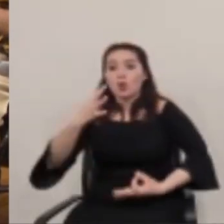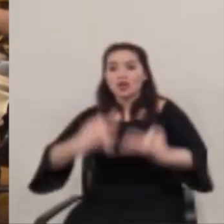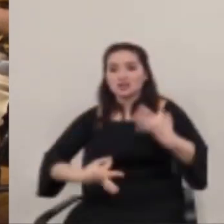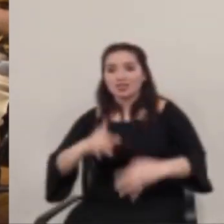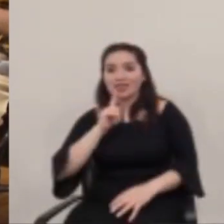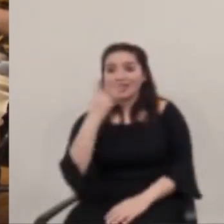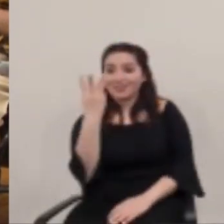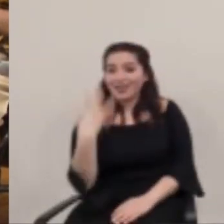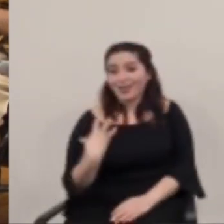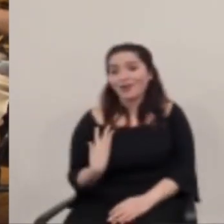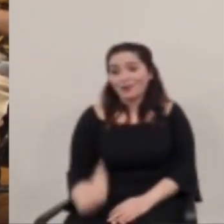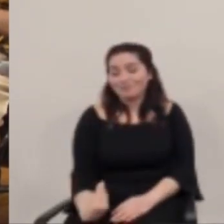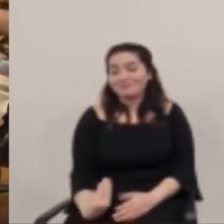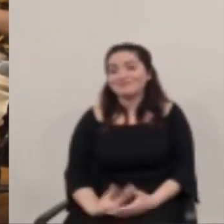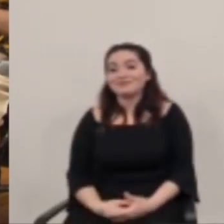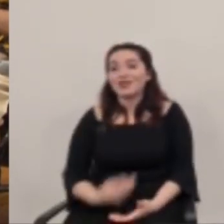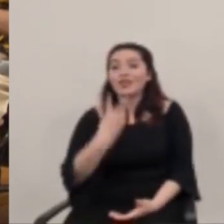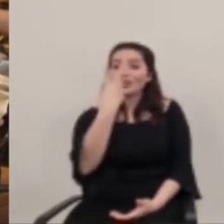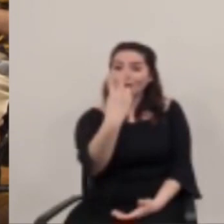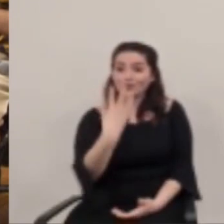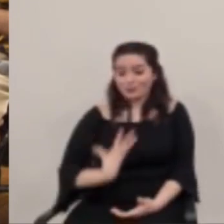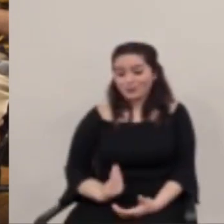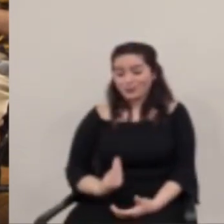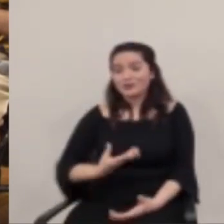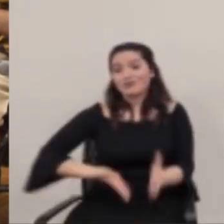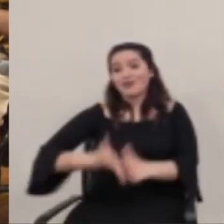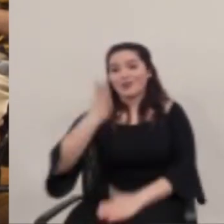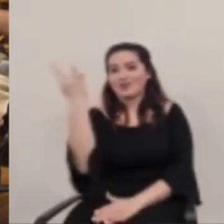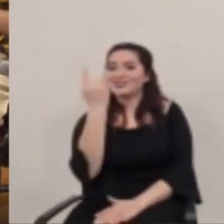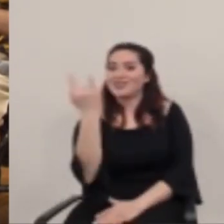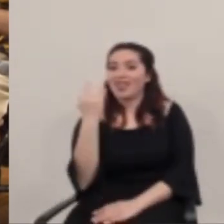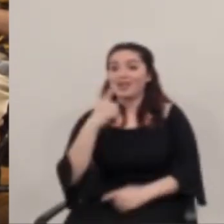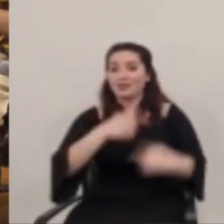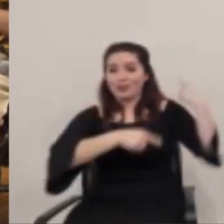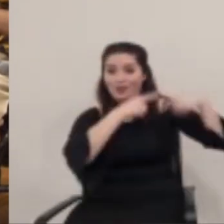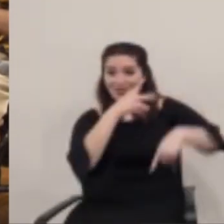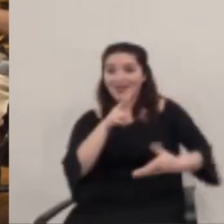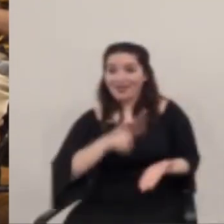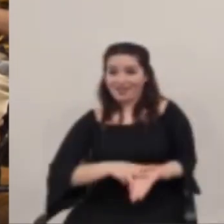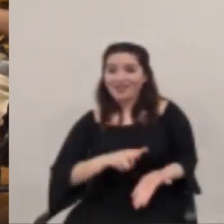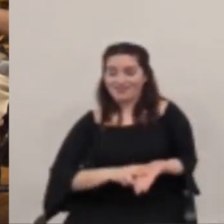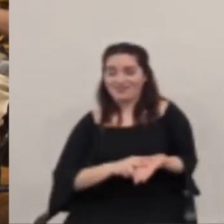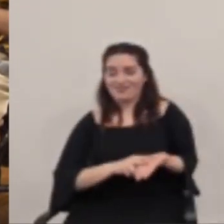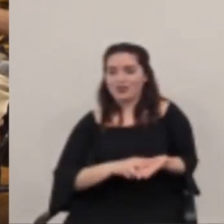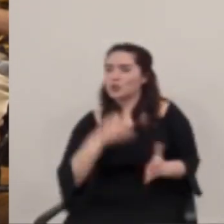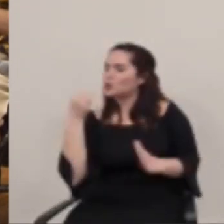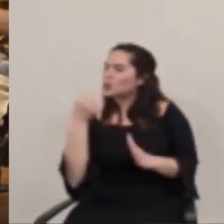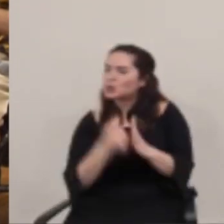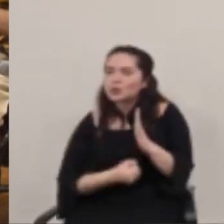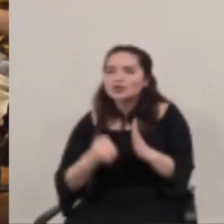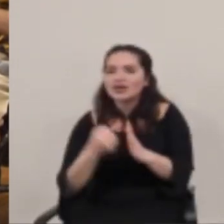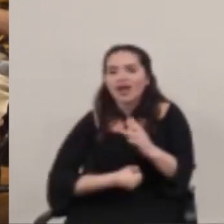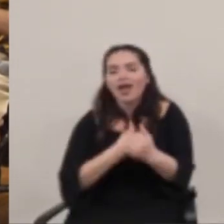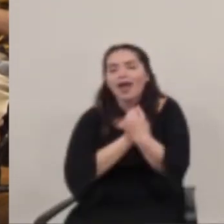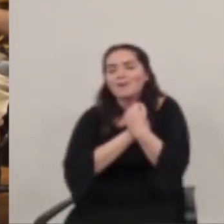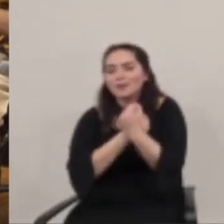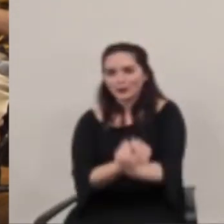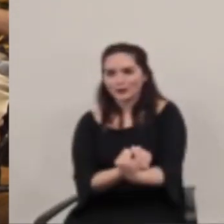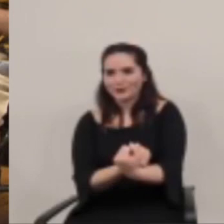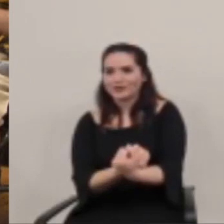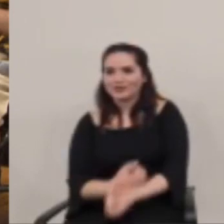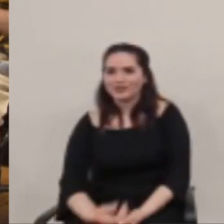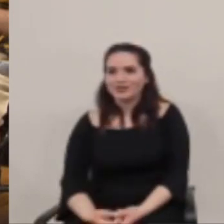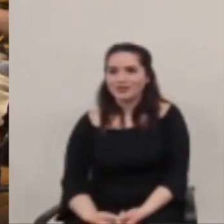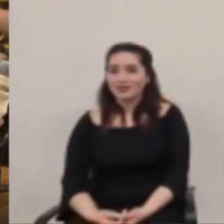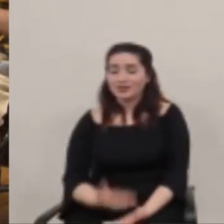3 hijos. 2 de ellos, de hecho, fueron a la universidad. Es una historia real. Es una historia de lucha, es una historia de amor. Y es una historia de alguna manera